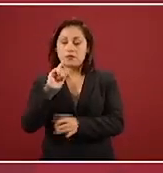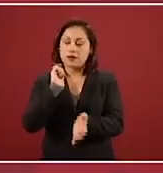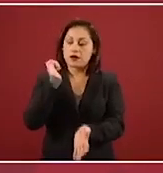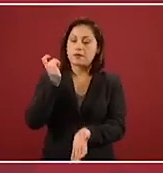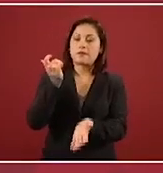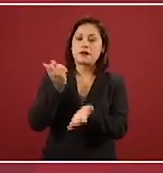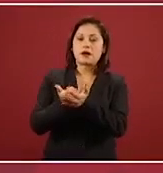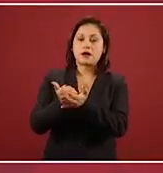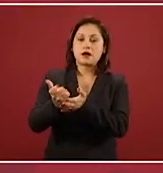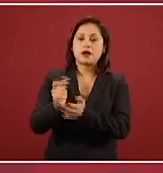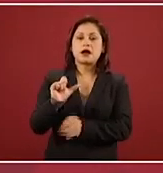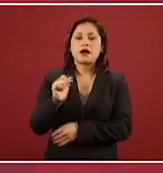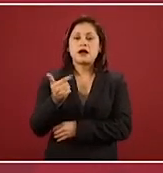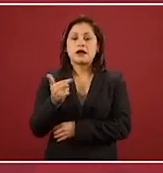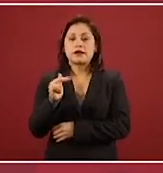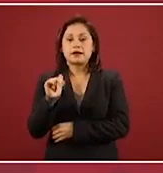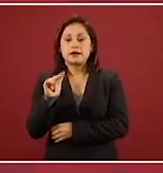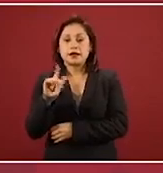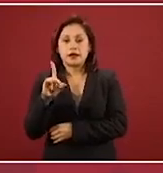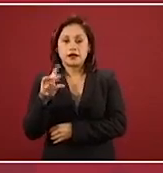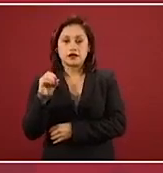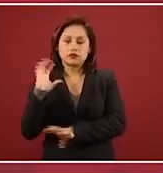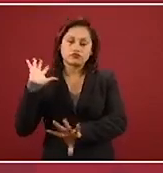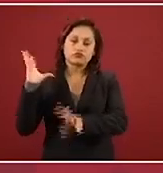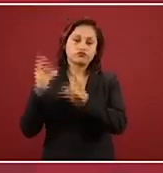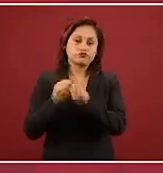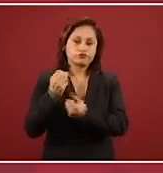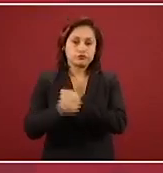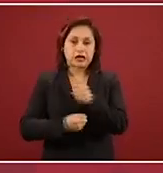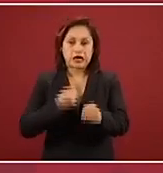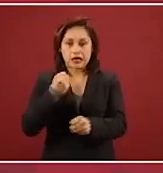aguinaldo y hay una práctica